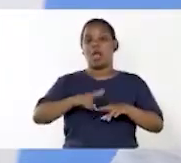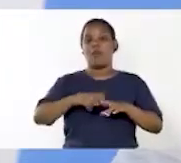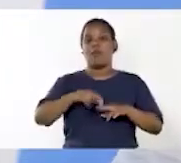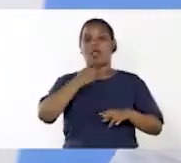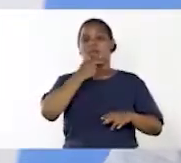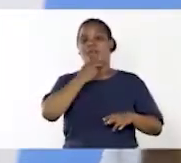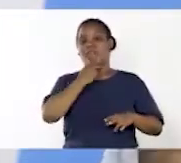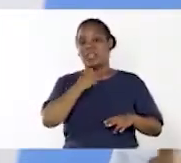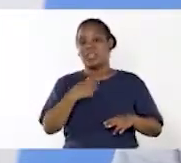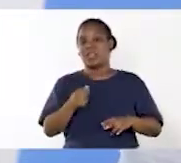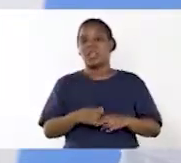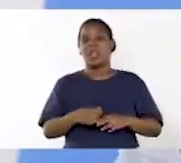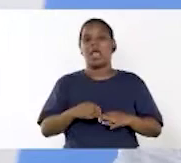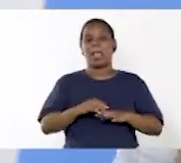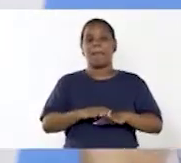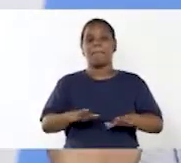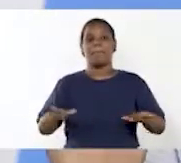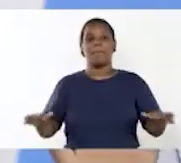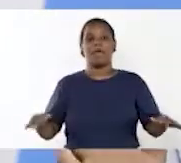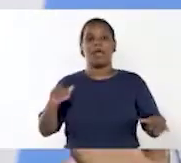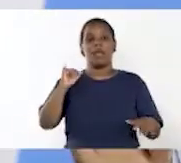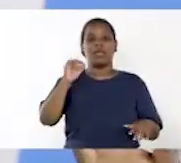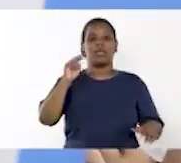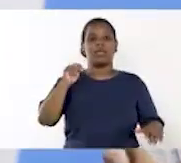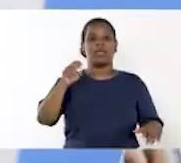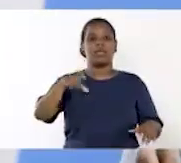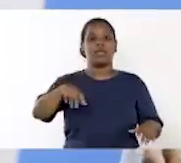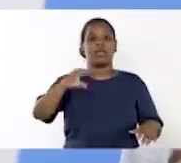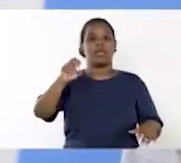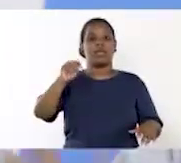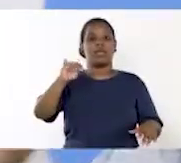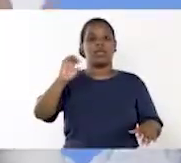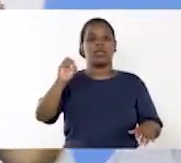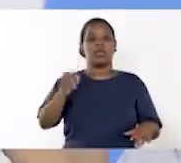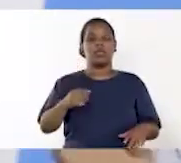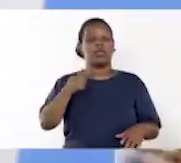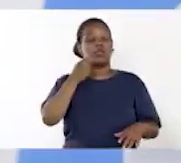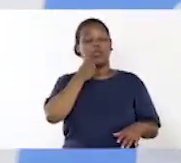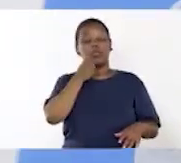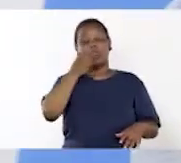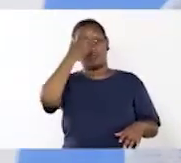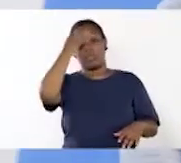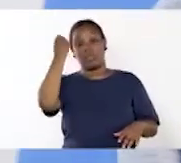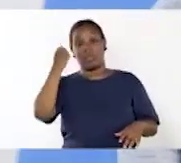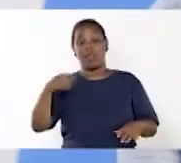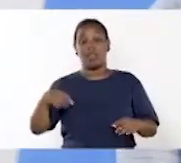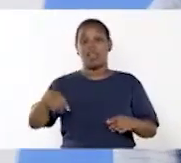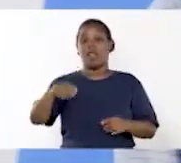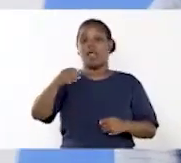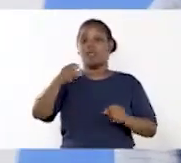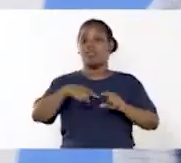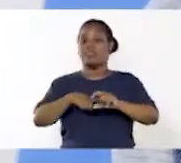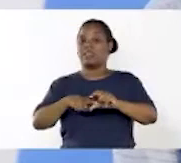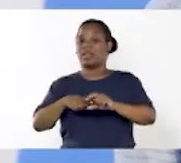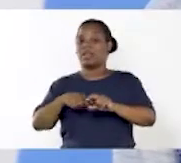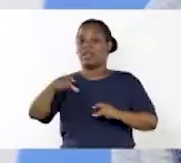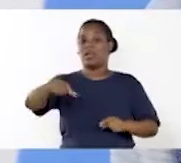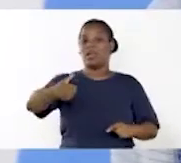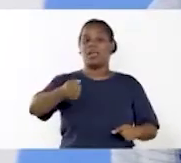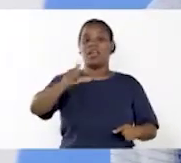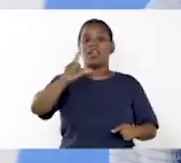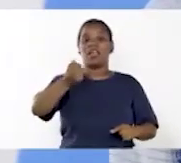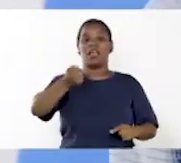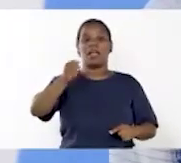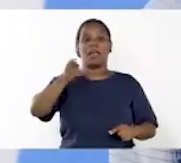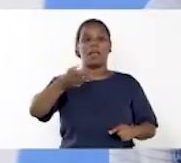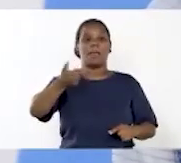esos elementos. Cuando hablamos del mundo, no se nos puede olvidar las Islas Galápagos, con esos animales hermosos que tiene y que no